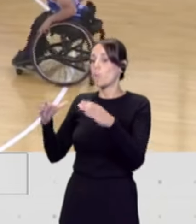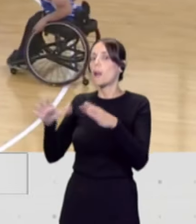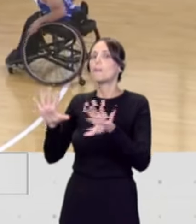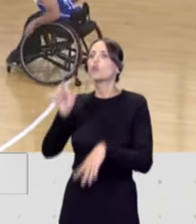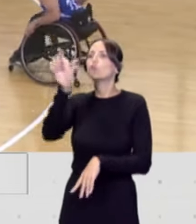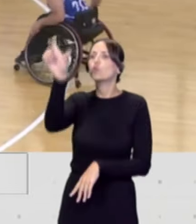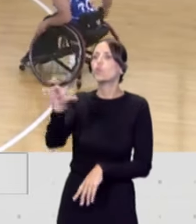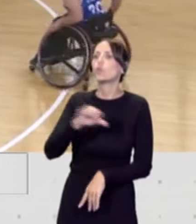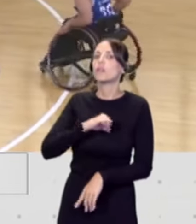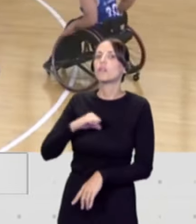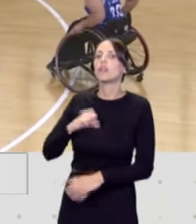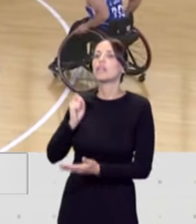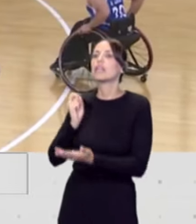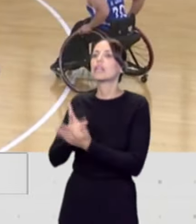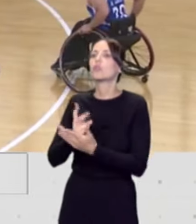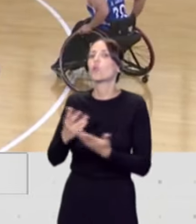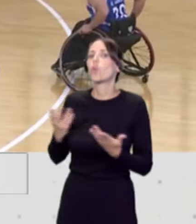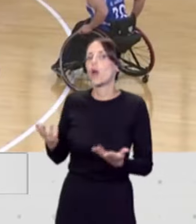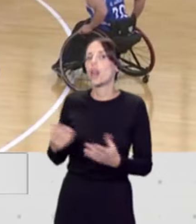te pones? ¿Qué te gustaría aportar al equipo?